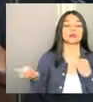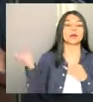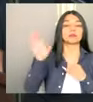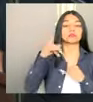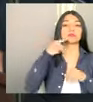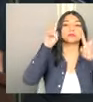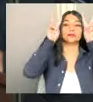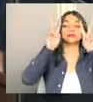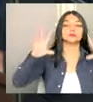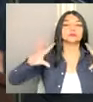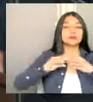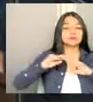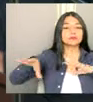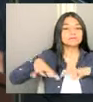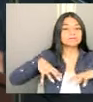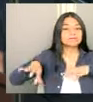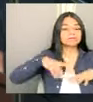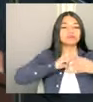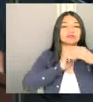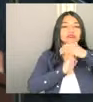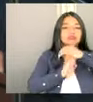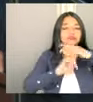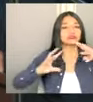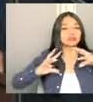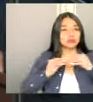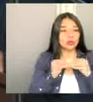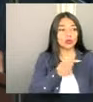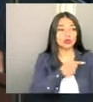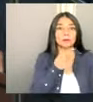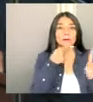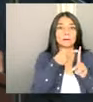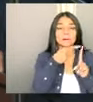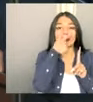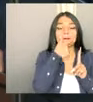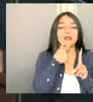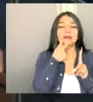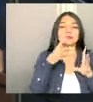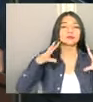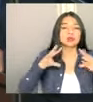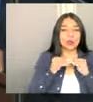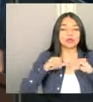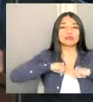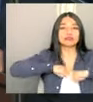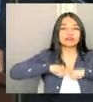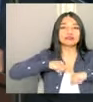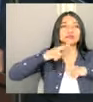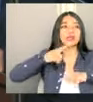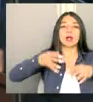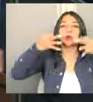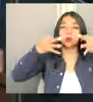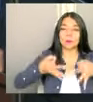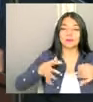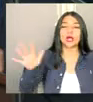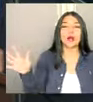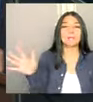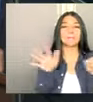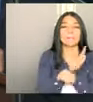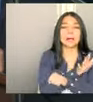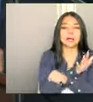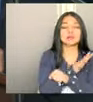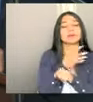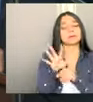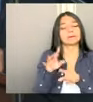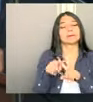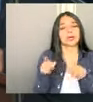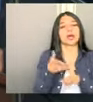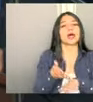significa la operación, como muy bien lo ha señalado Pavel, hasta llegar a la operación comercial completa, hay que pasar por una